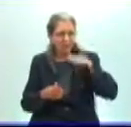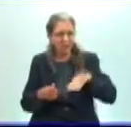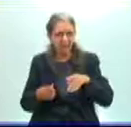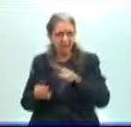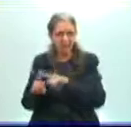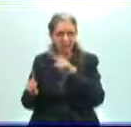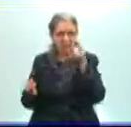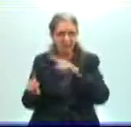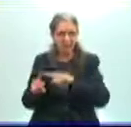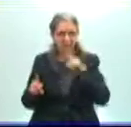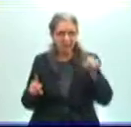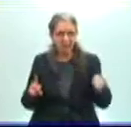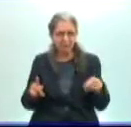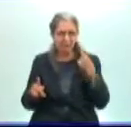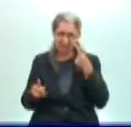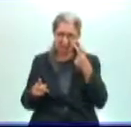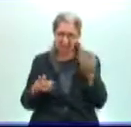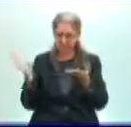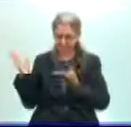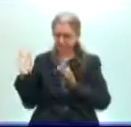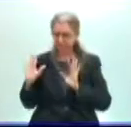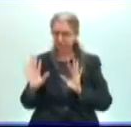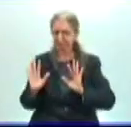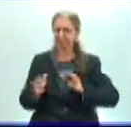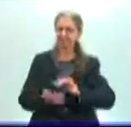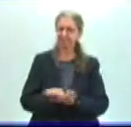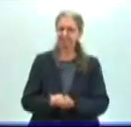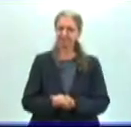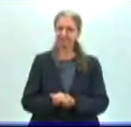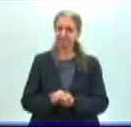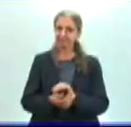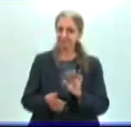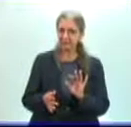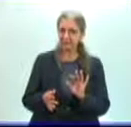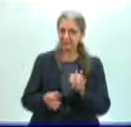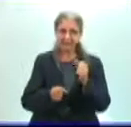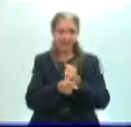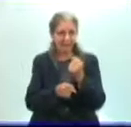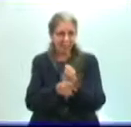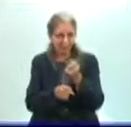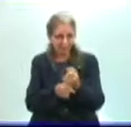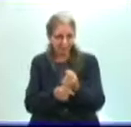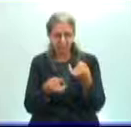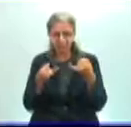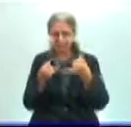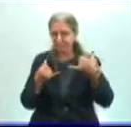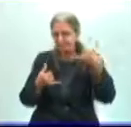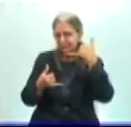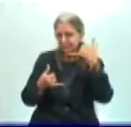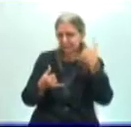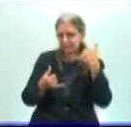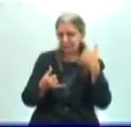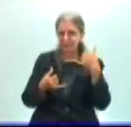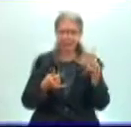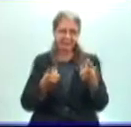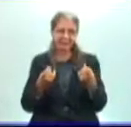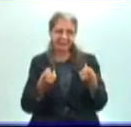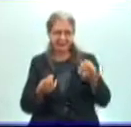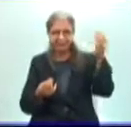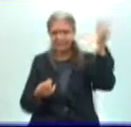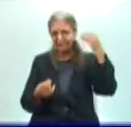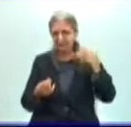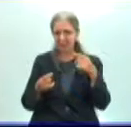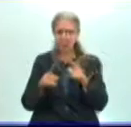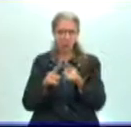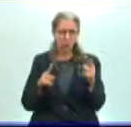tensores? Veamos la situación entonces. Los trabajadores de comunicaciones necesitan saber